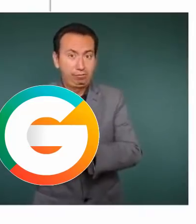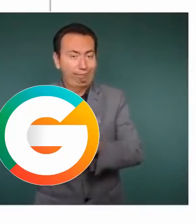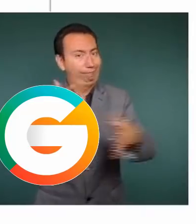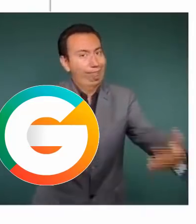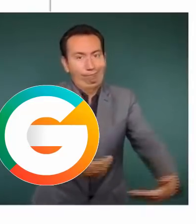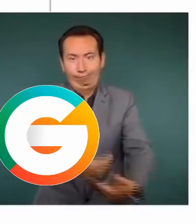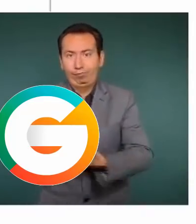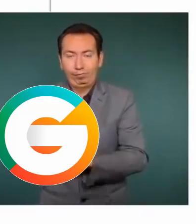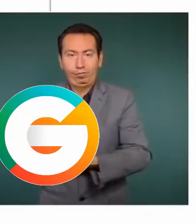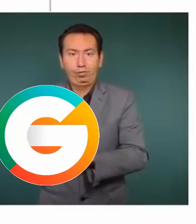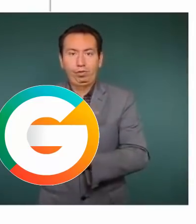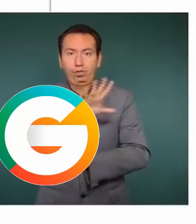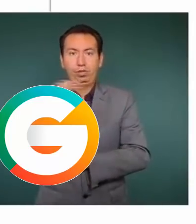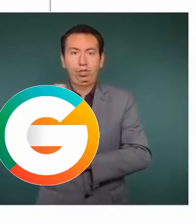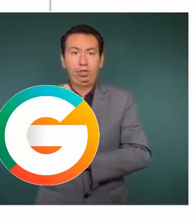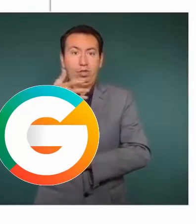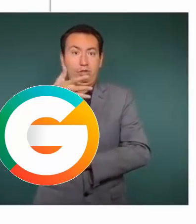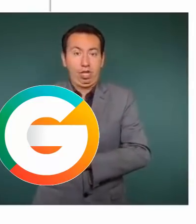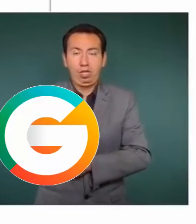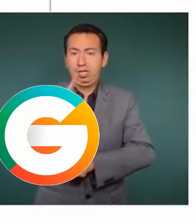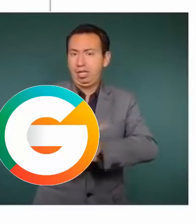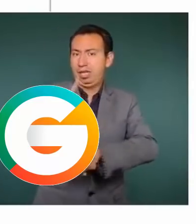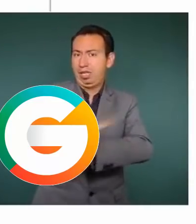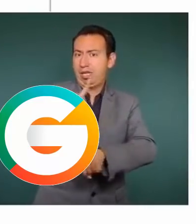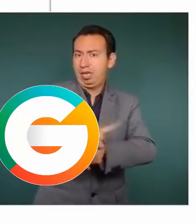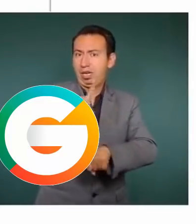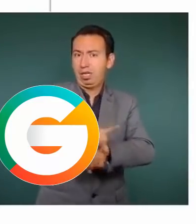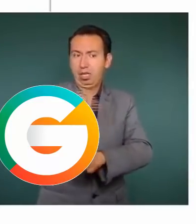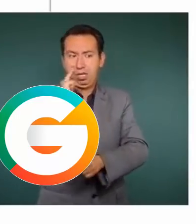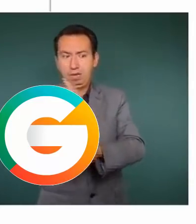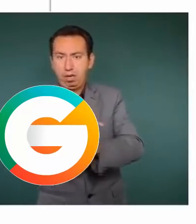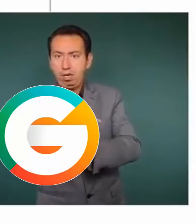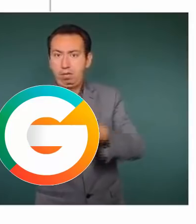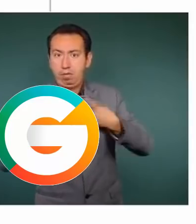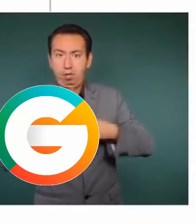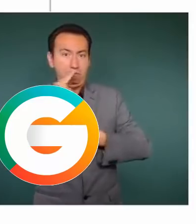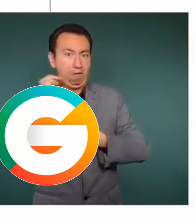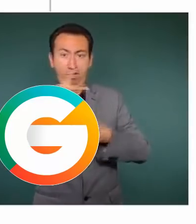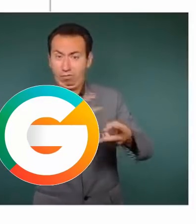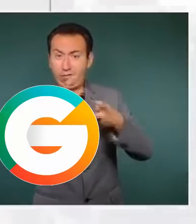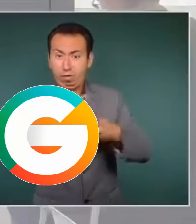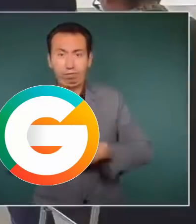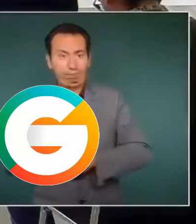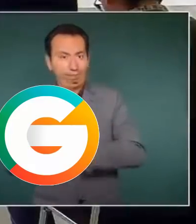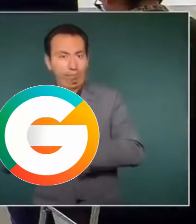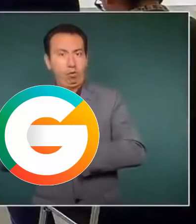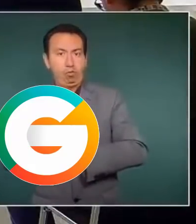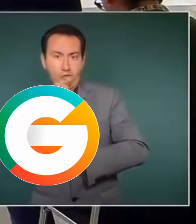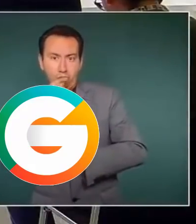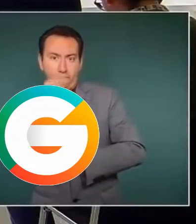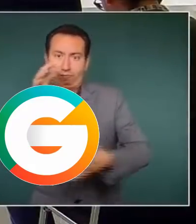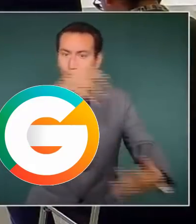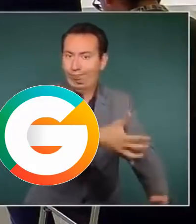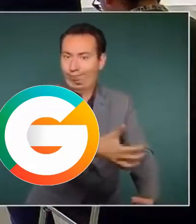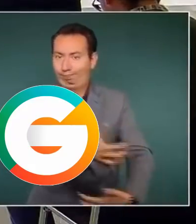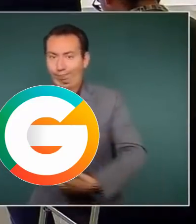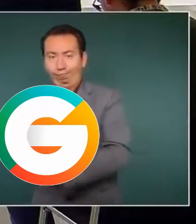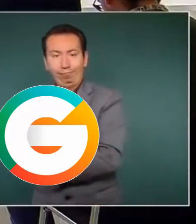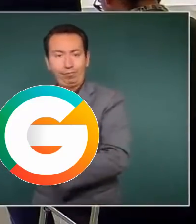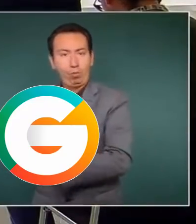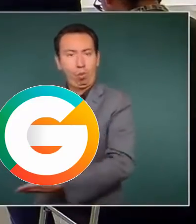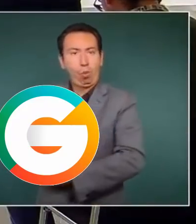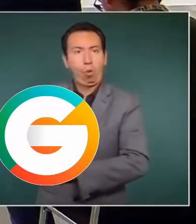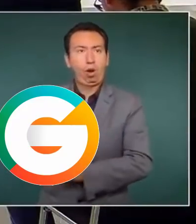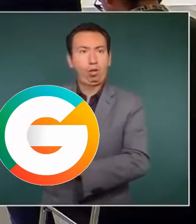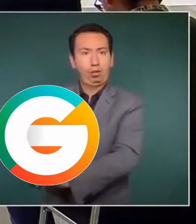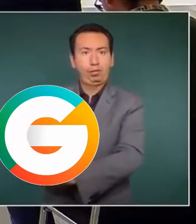en 510 barriles diarios y seguimos trabajando en coordinación con tanto fuerzas federales como estatales.